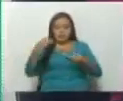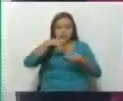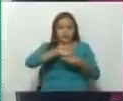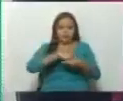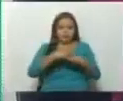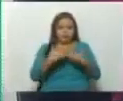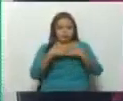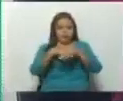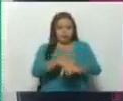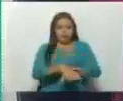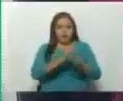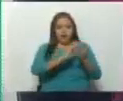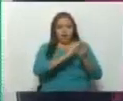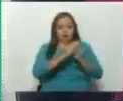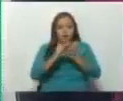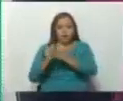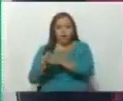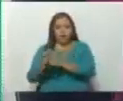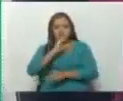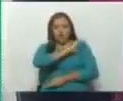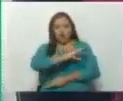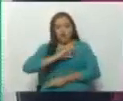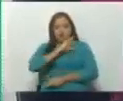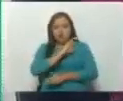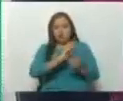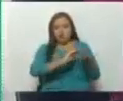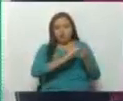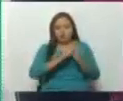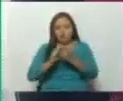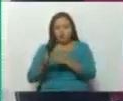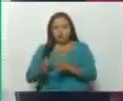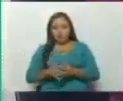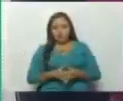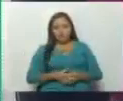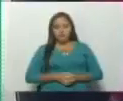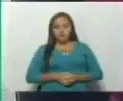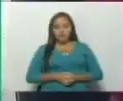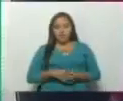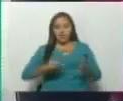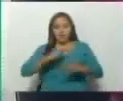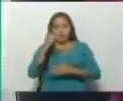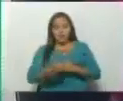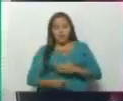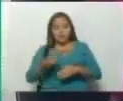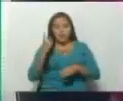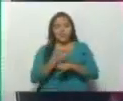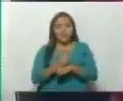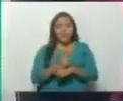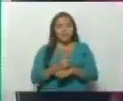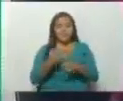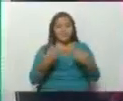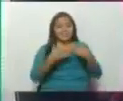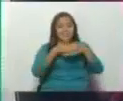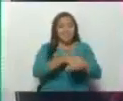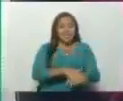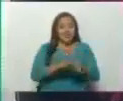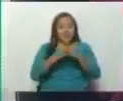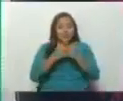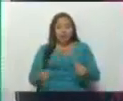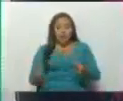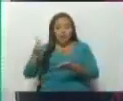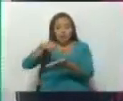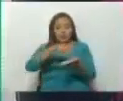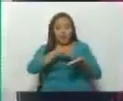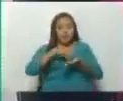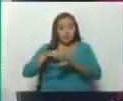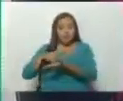a nivel de las comunidades y de los consejos comunales. Es decir, la planificación tiene que ser a distintas escalas, integral, y la corresponsabilidad